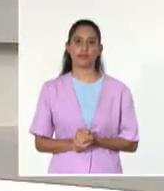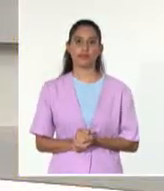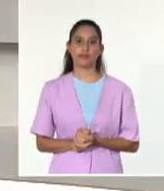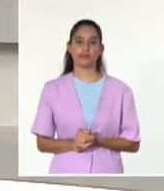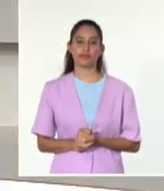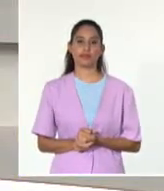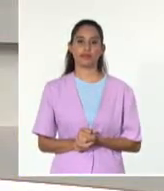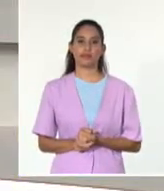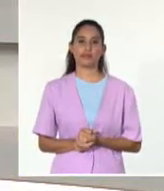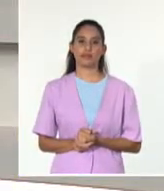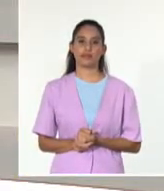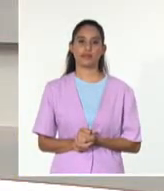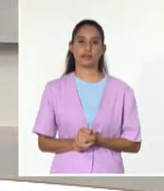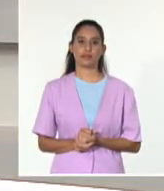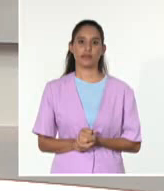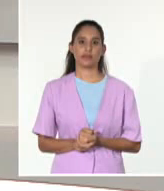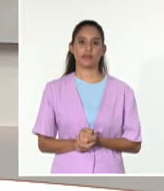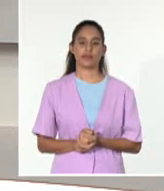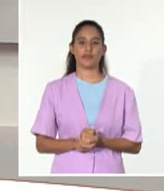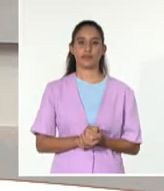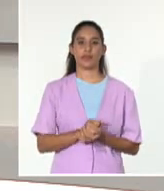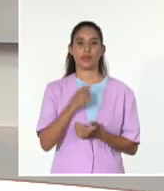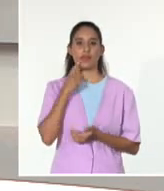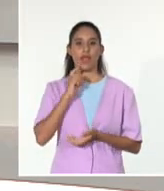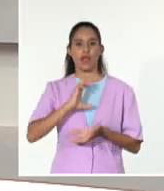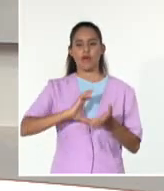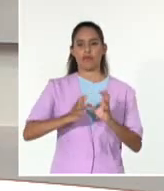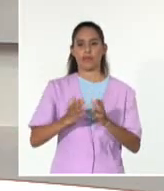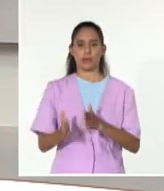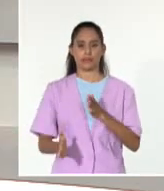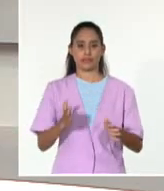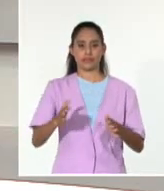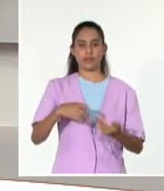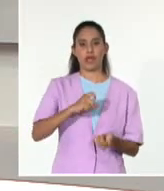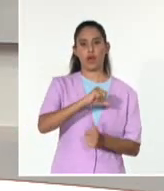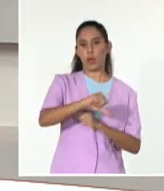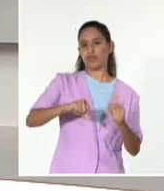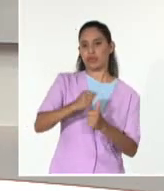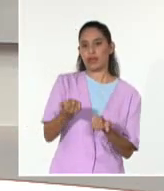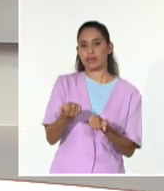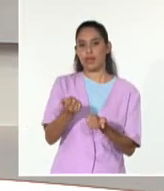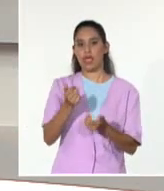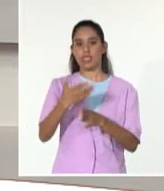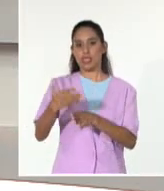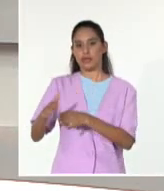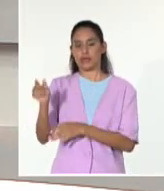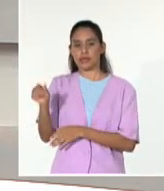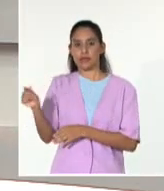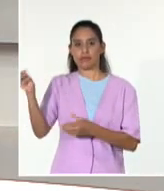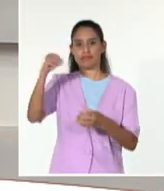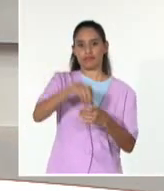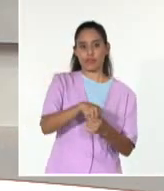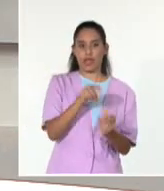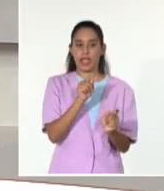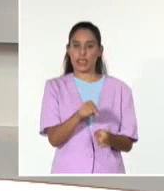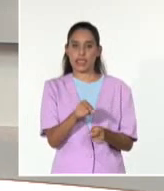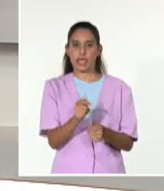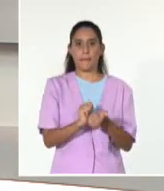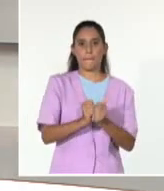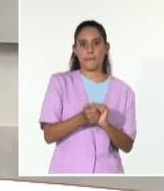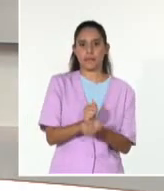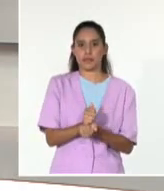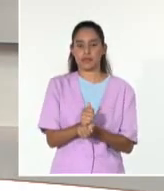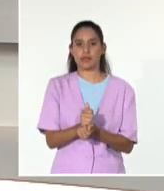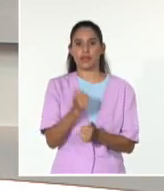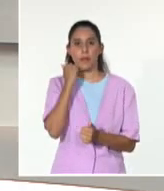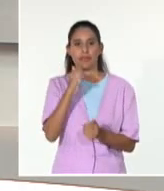En citas continentales, varios son los hitos de los atletas cubanos, y es que a partir del triunfo revolucionario el deporte se masificó